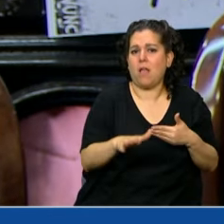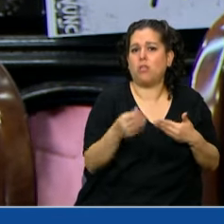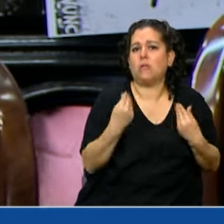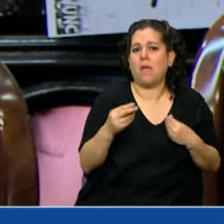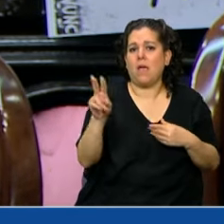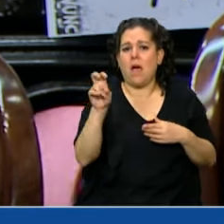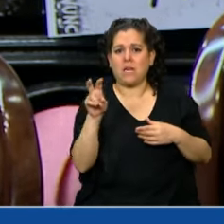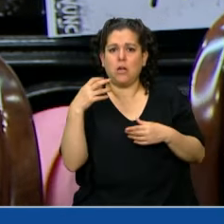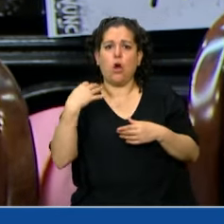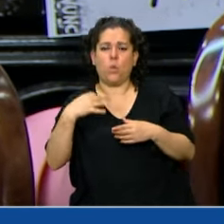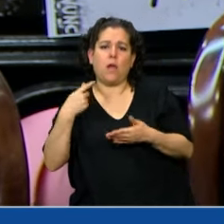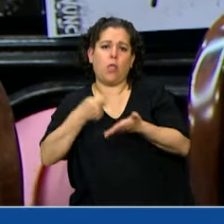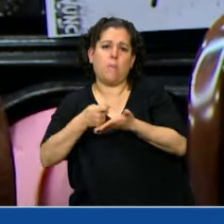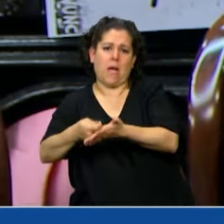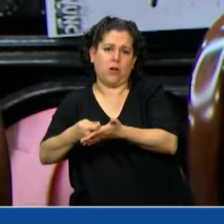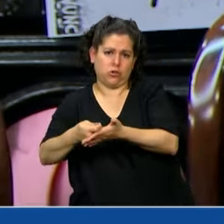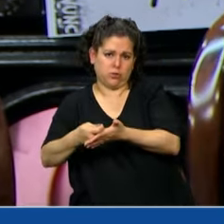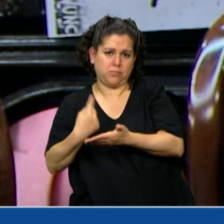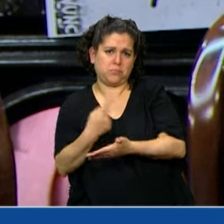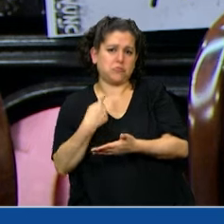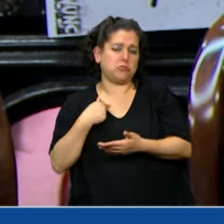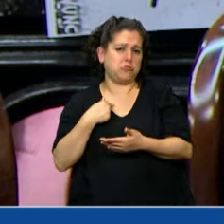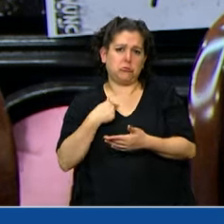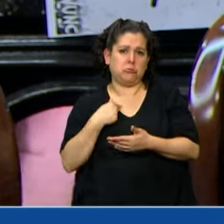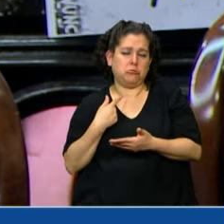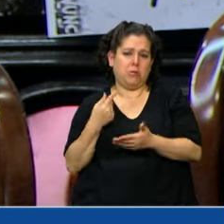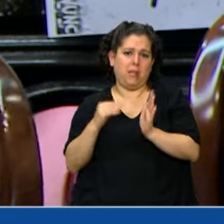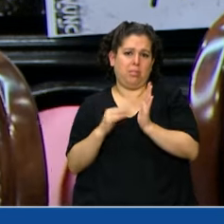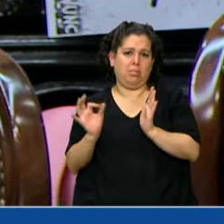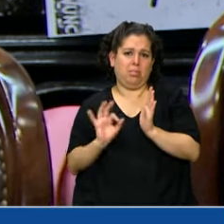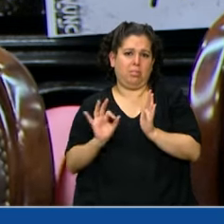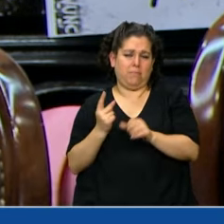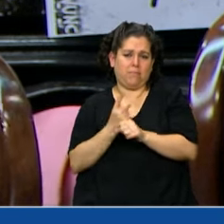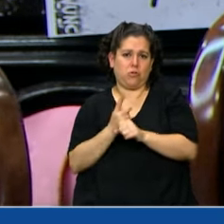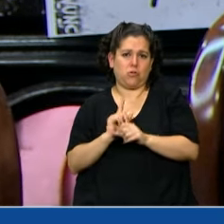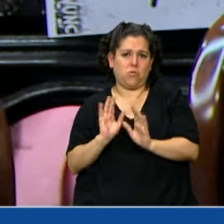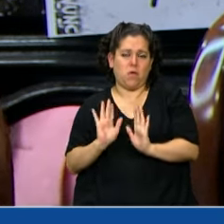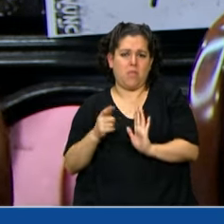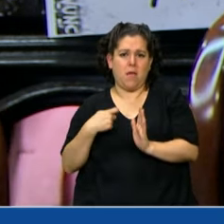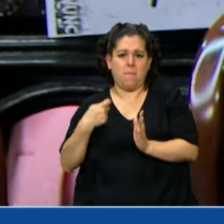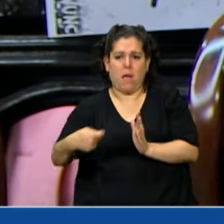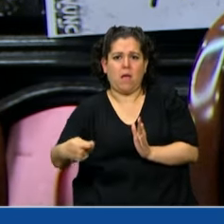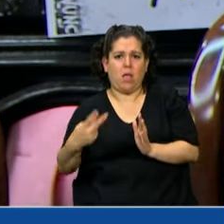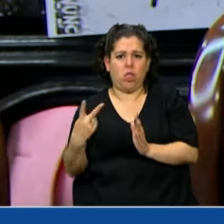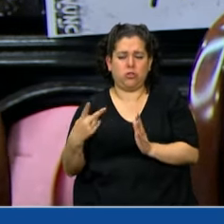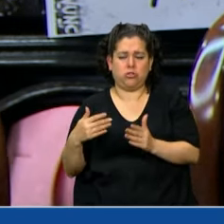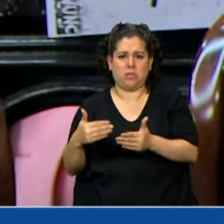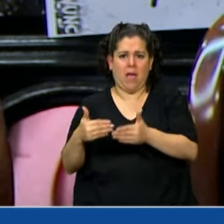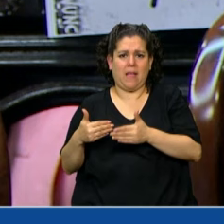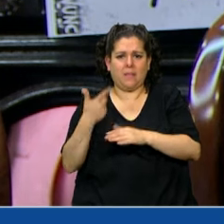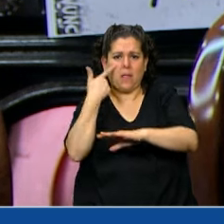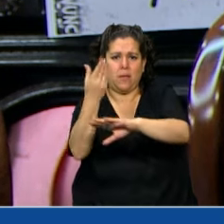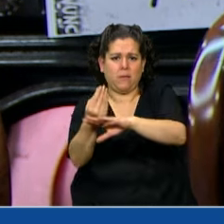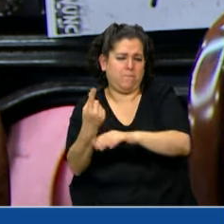inquilino va a estar obligado a hacer pagos adelantados si nosotros taxativamente no planteamos que eso no se puede hacer y lo segundo que es muy curioso Es